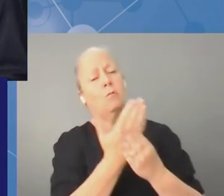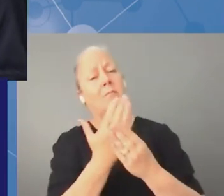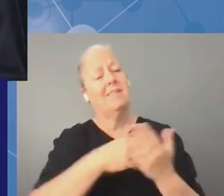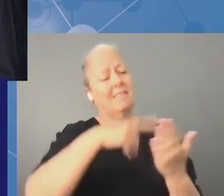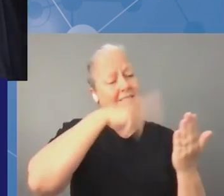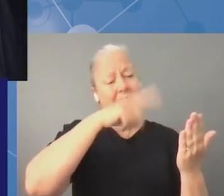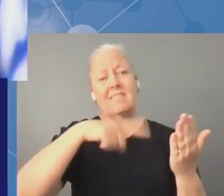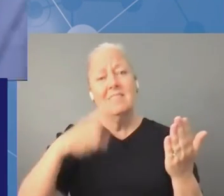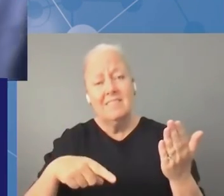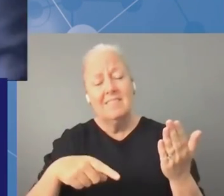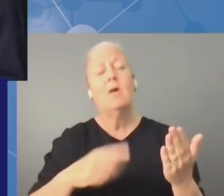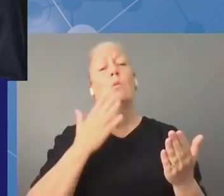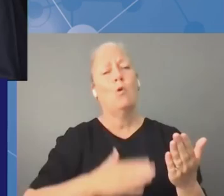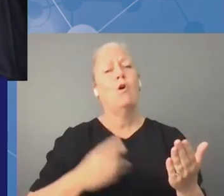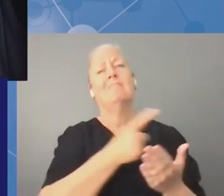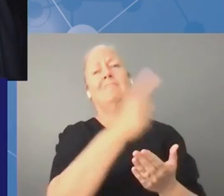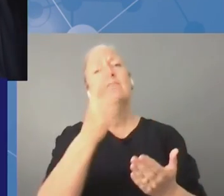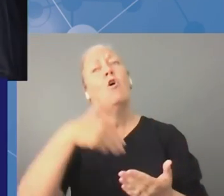también los documentos que después